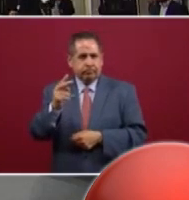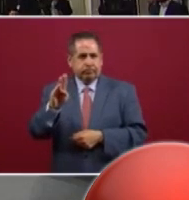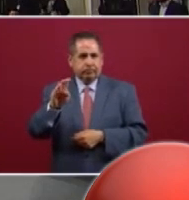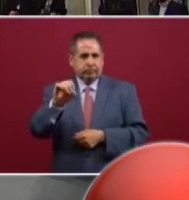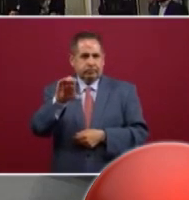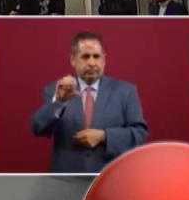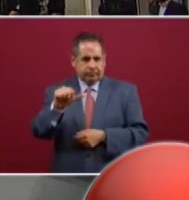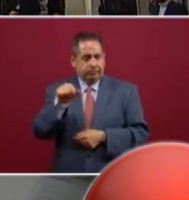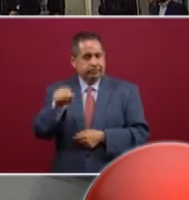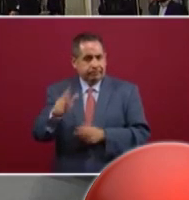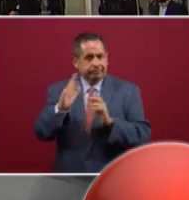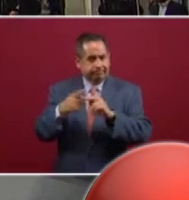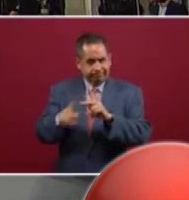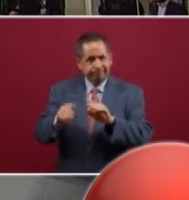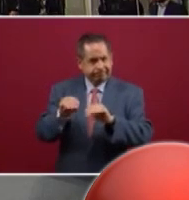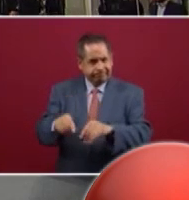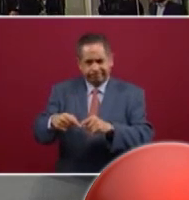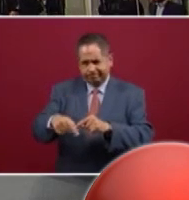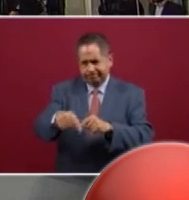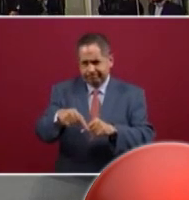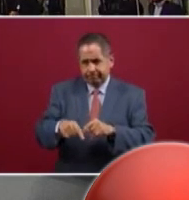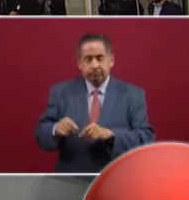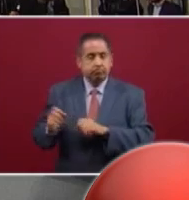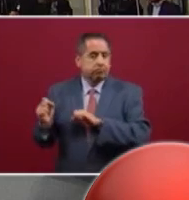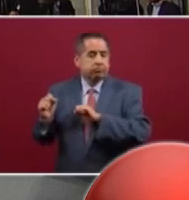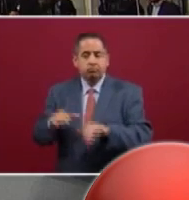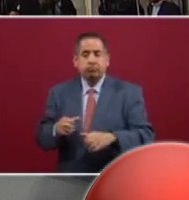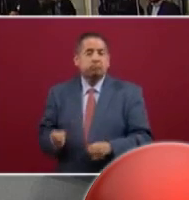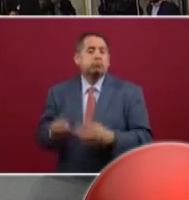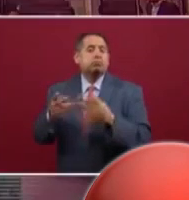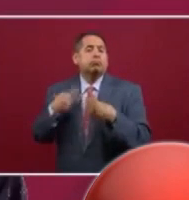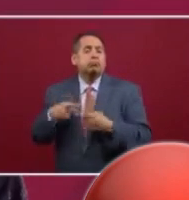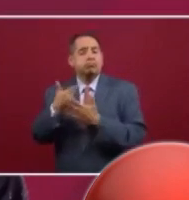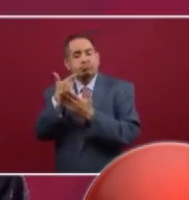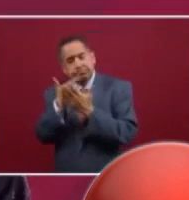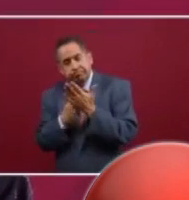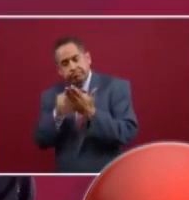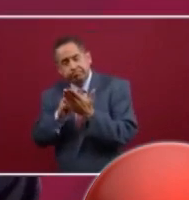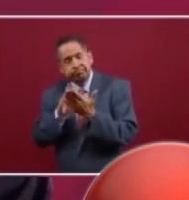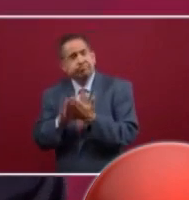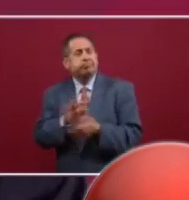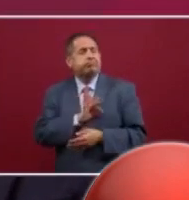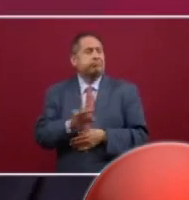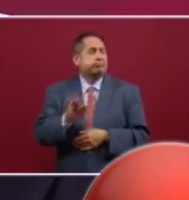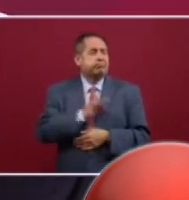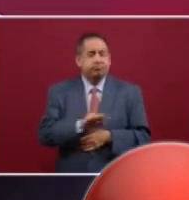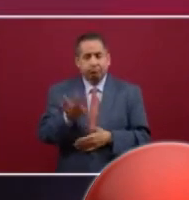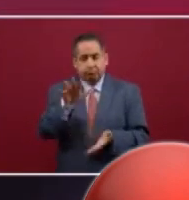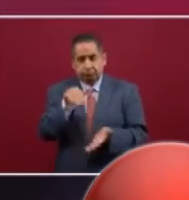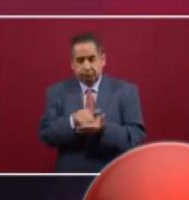negociaciones por 8 horas ininterrumpidas sobre el tema del